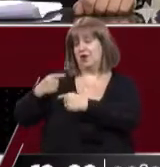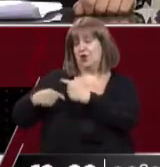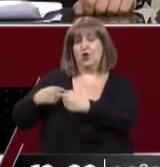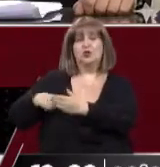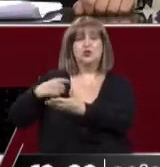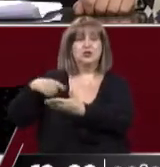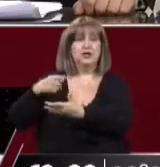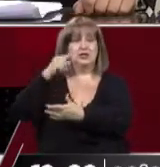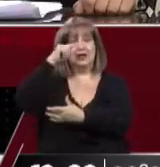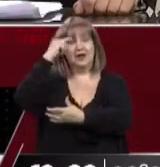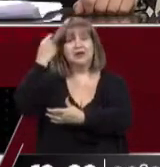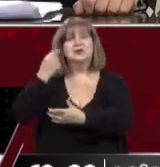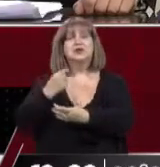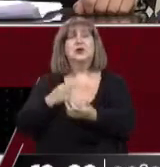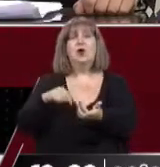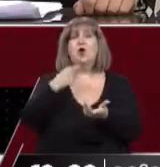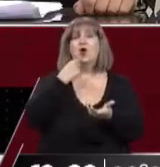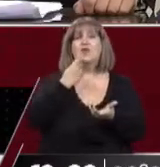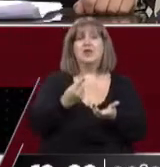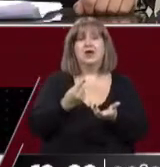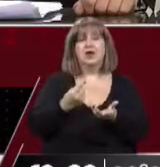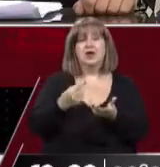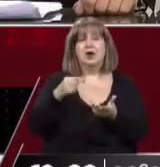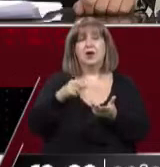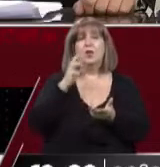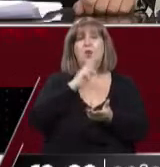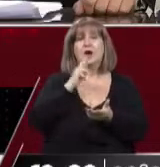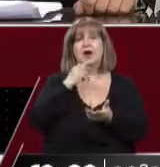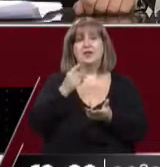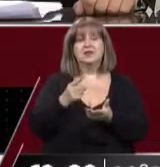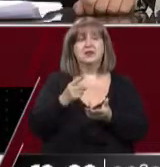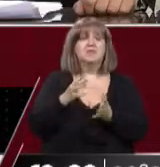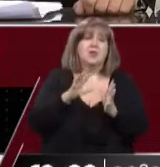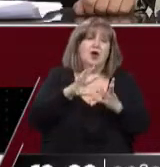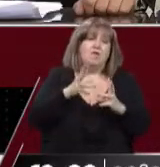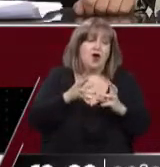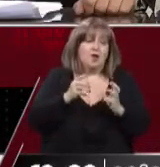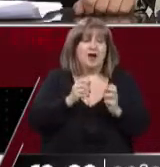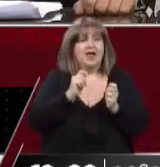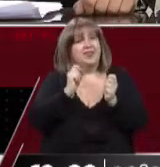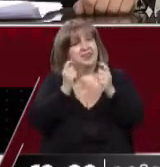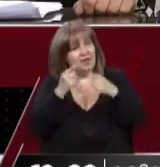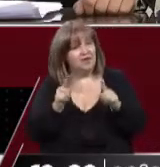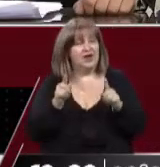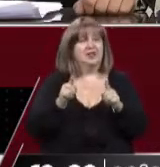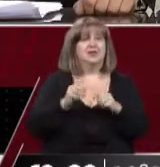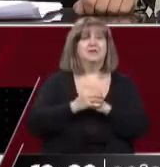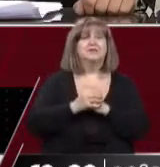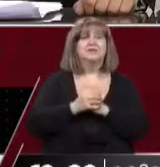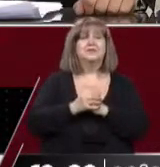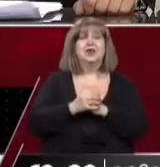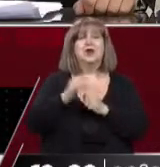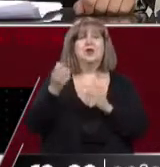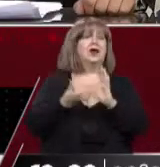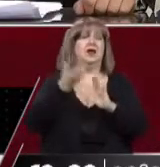una de sus titulares dejó en claro que es una transferencia a otro tipo de funcionamiento del programa y no un ajuste. No es que